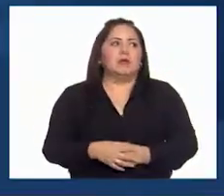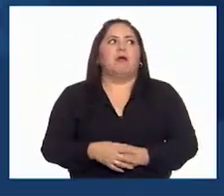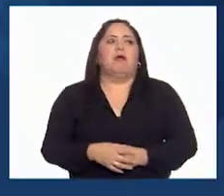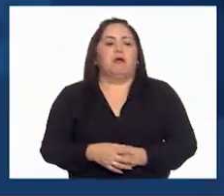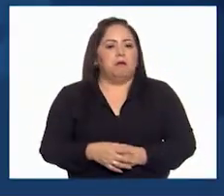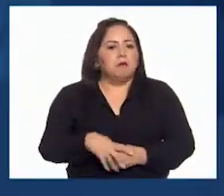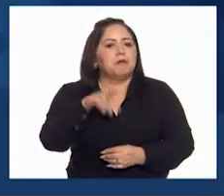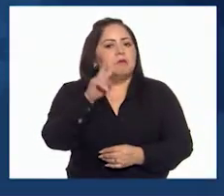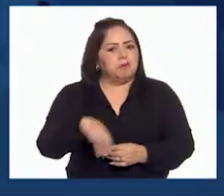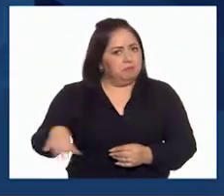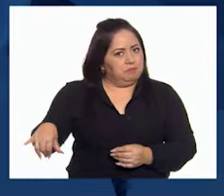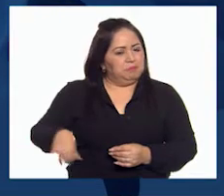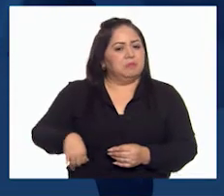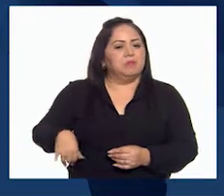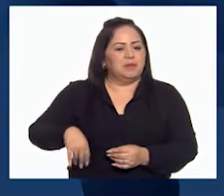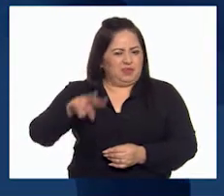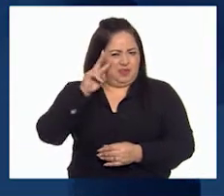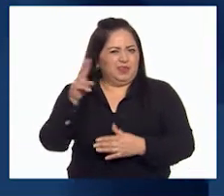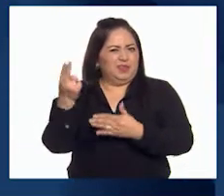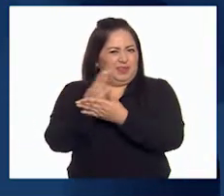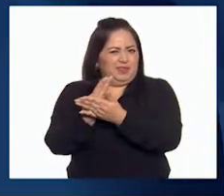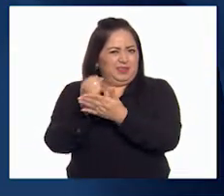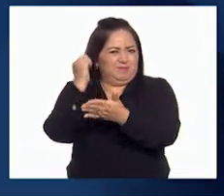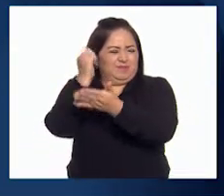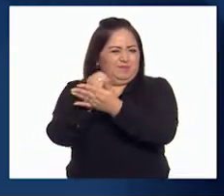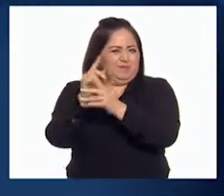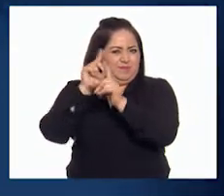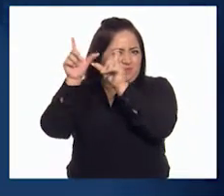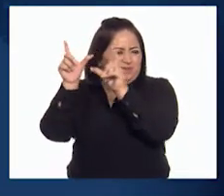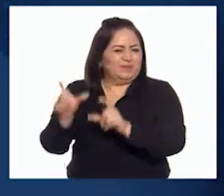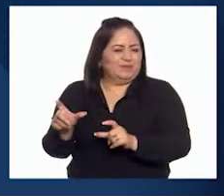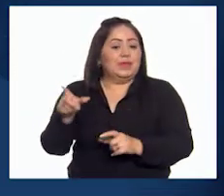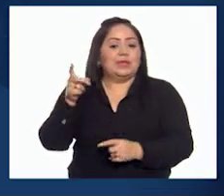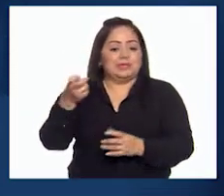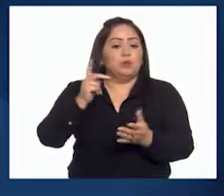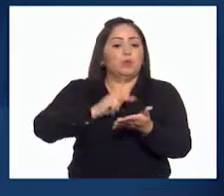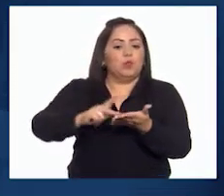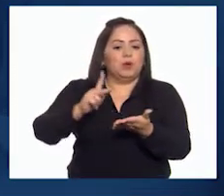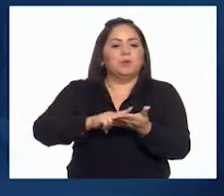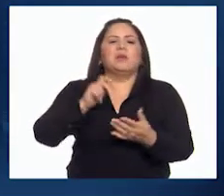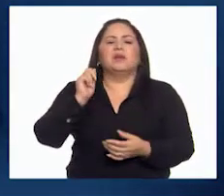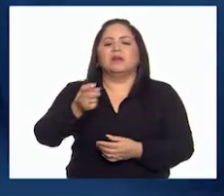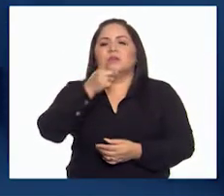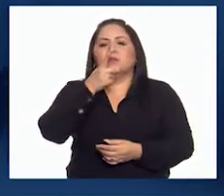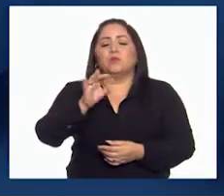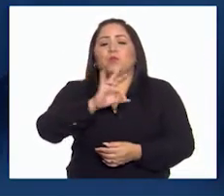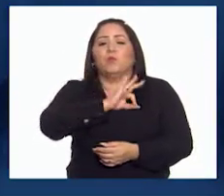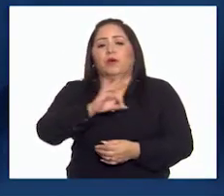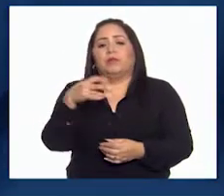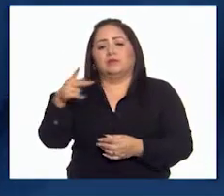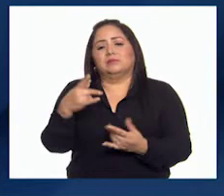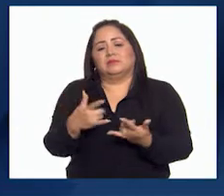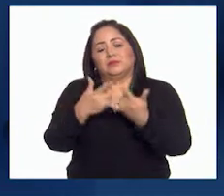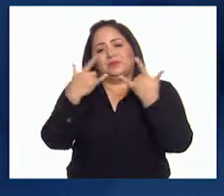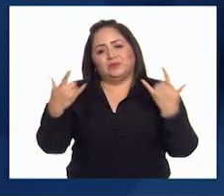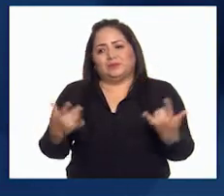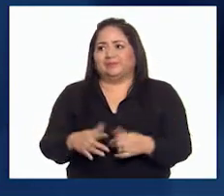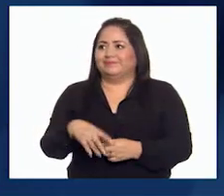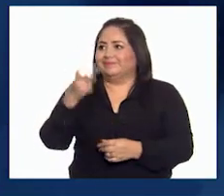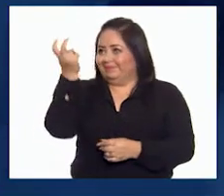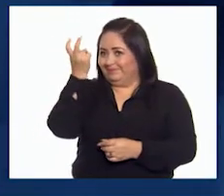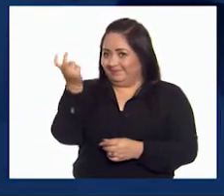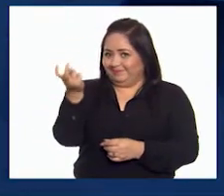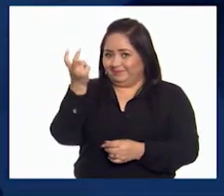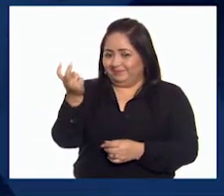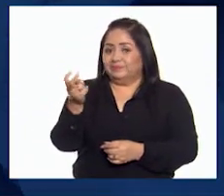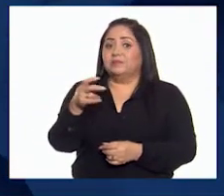qué interesante, Gaby. Ahí vemos el grabado y sí, el poema cuenta una de sus posibles historias. Así es,